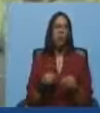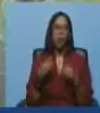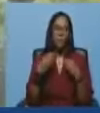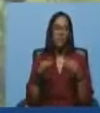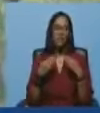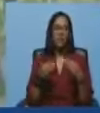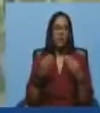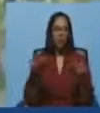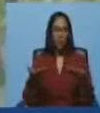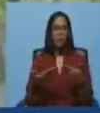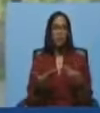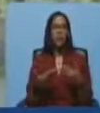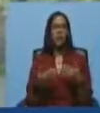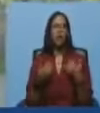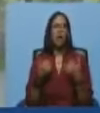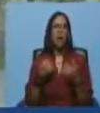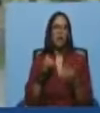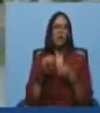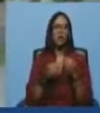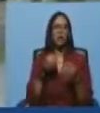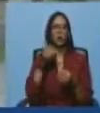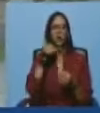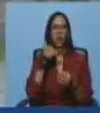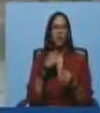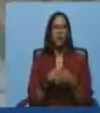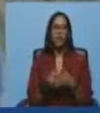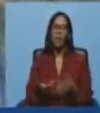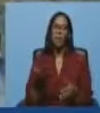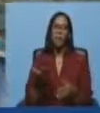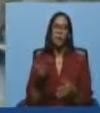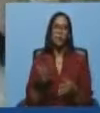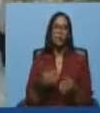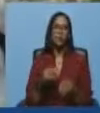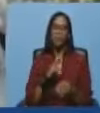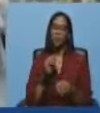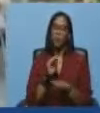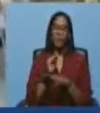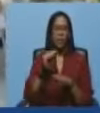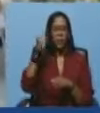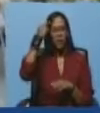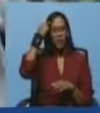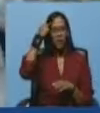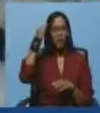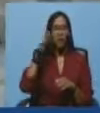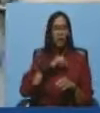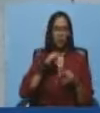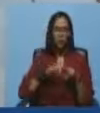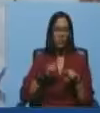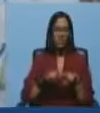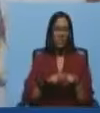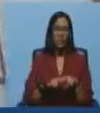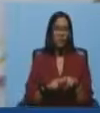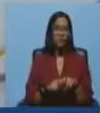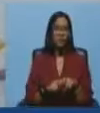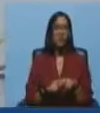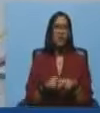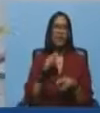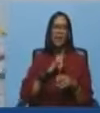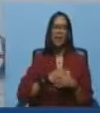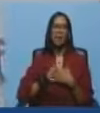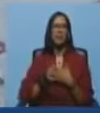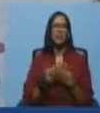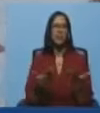mensajes nos los pasaban por ahí, hoy hay que hacerlo con el teléfono. Es indispensable. Si no protegemos la mente de nuestros niños y niñas, les estamos